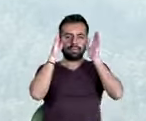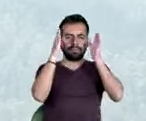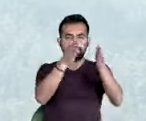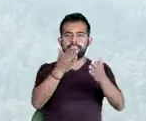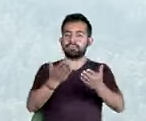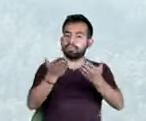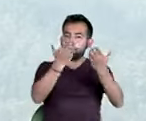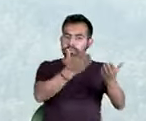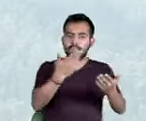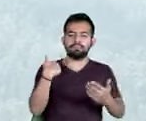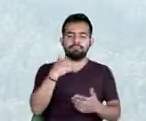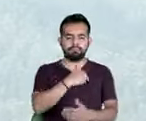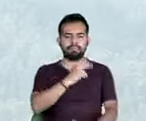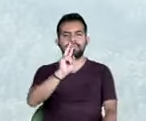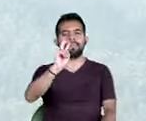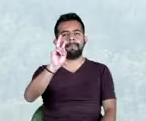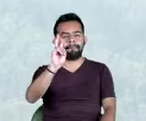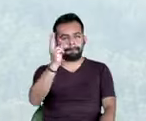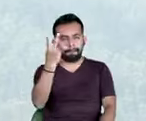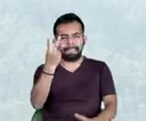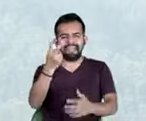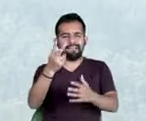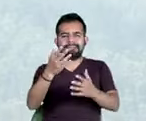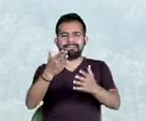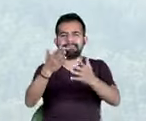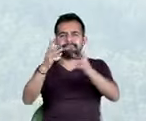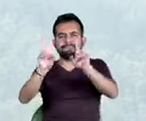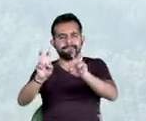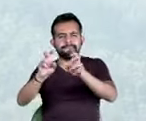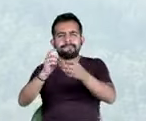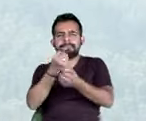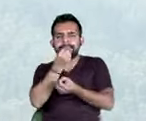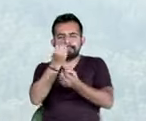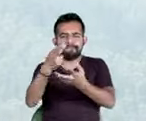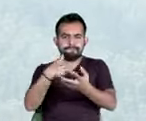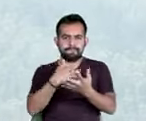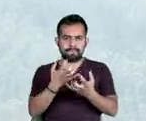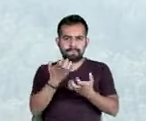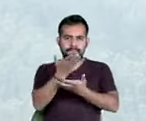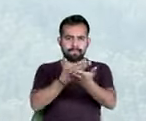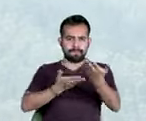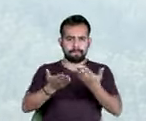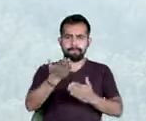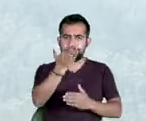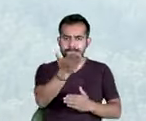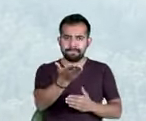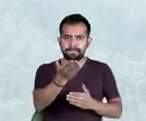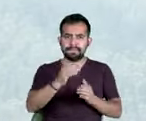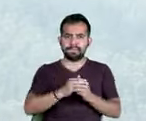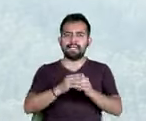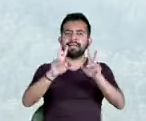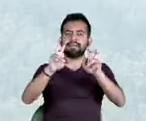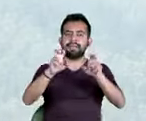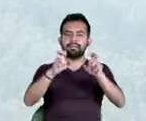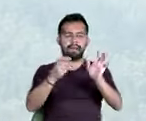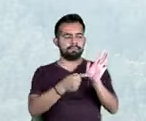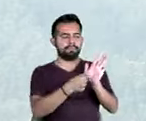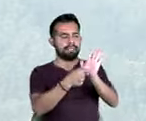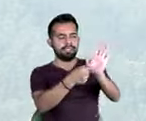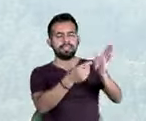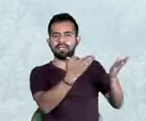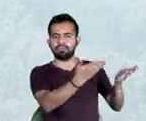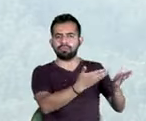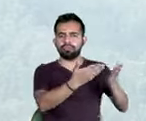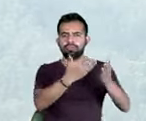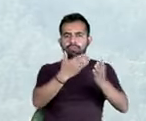me voy pasando al segundo campo de información que quería compartir con ustedes, que es la presentación de nuestro equipo de trabajo.